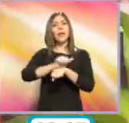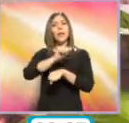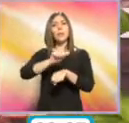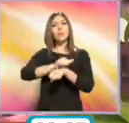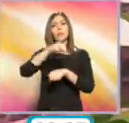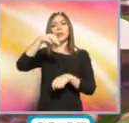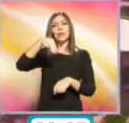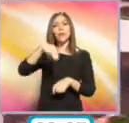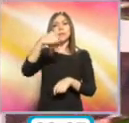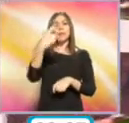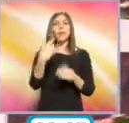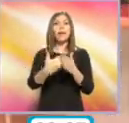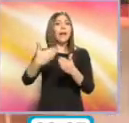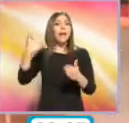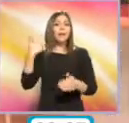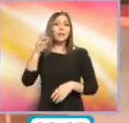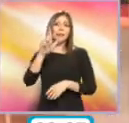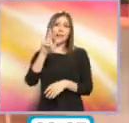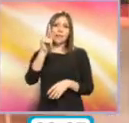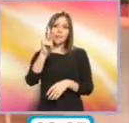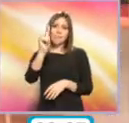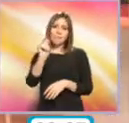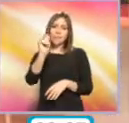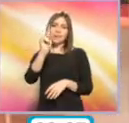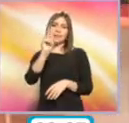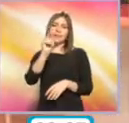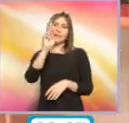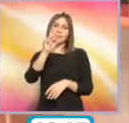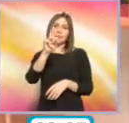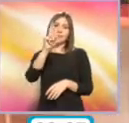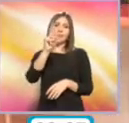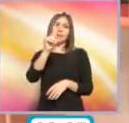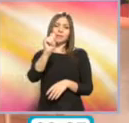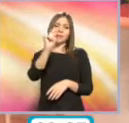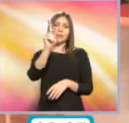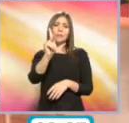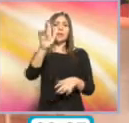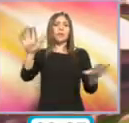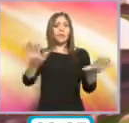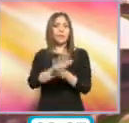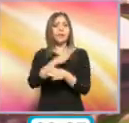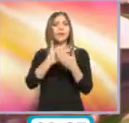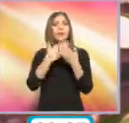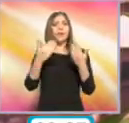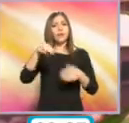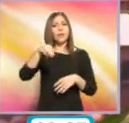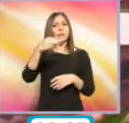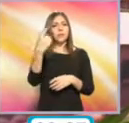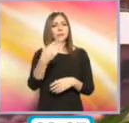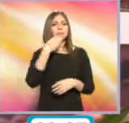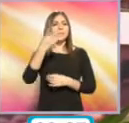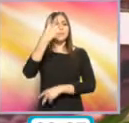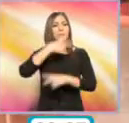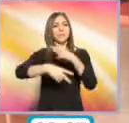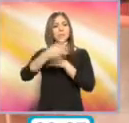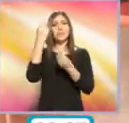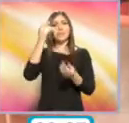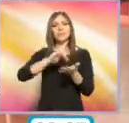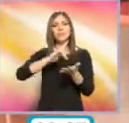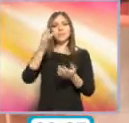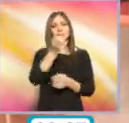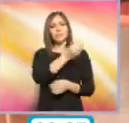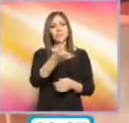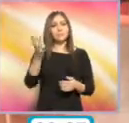RTP. Gracias por estar aquí, arquitecta. Muy buenos días. Bienvenida. Muy gracias. Muchas gracias a ustedes. Un tema muy